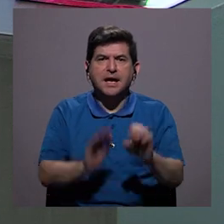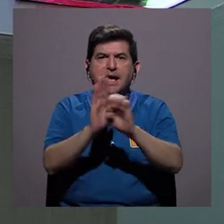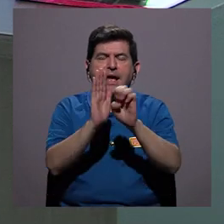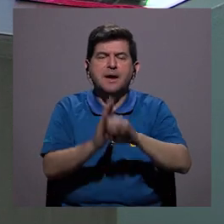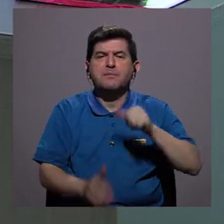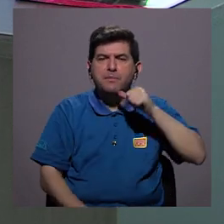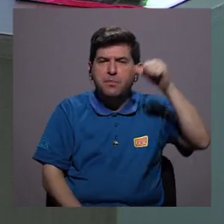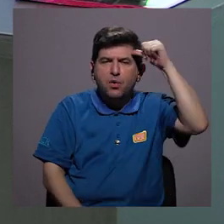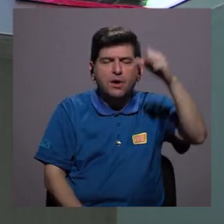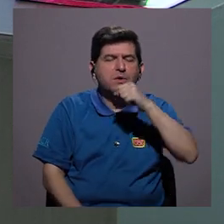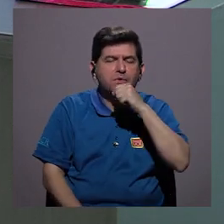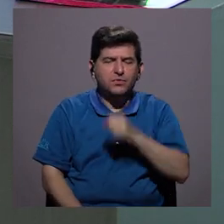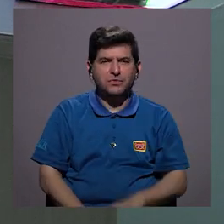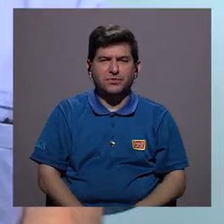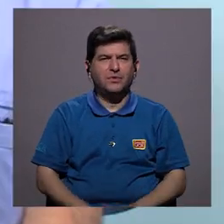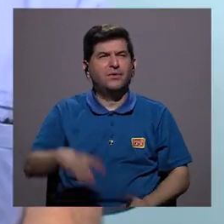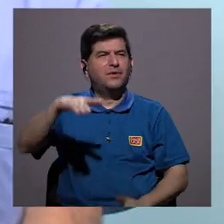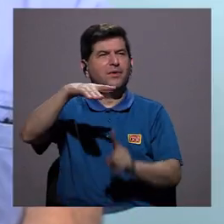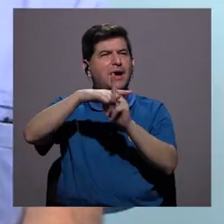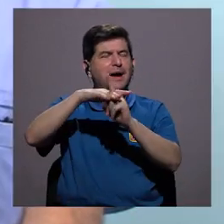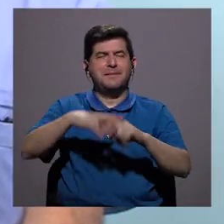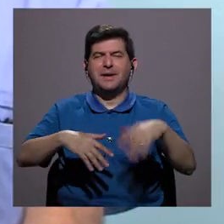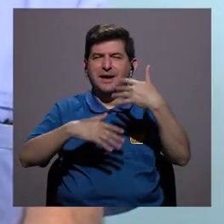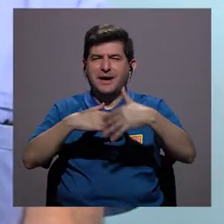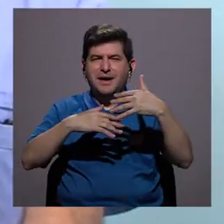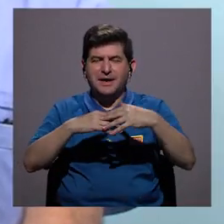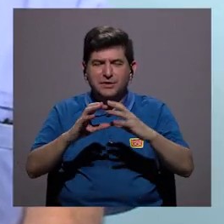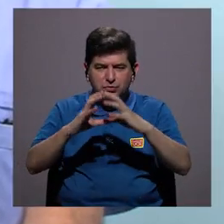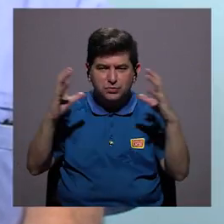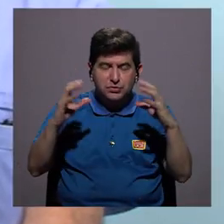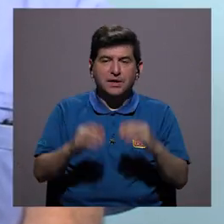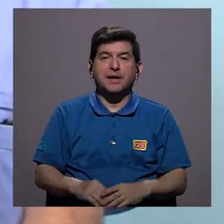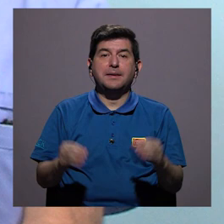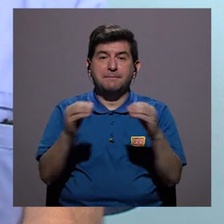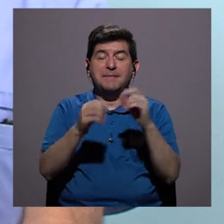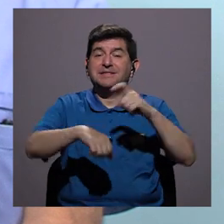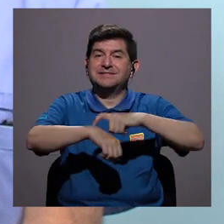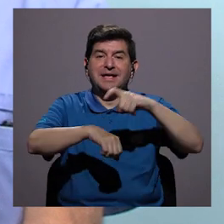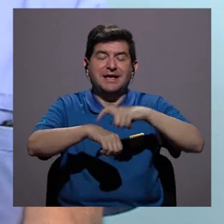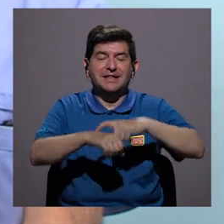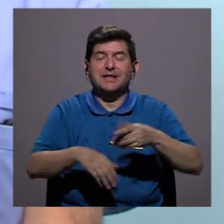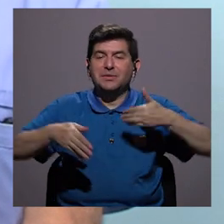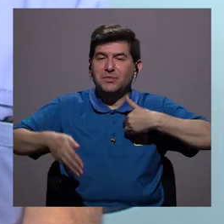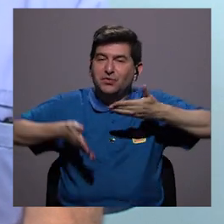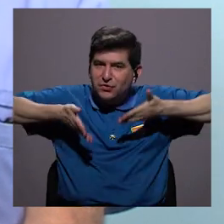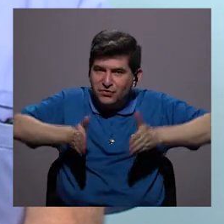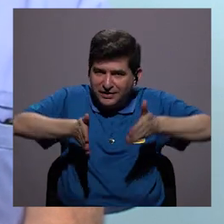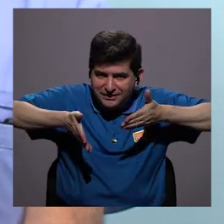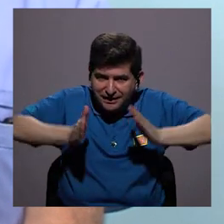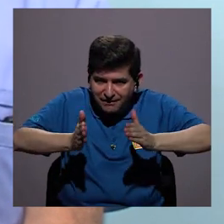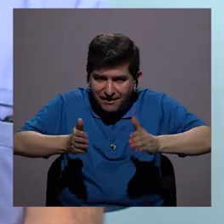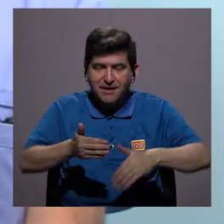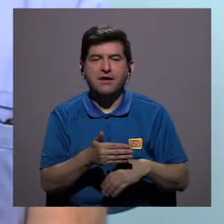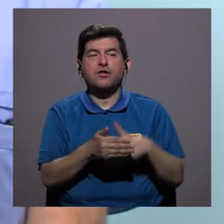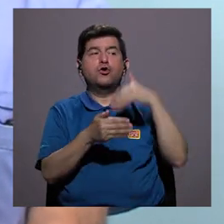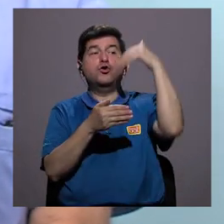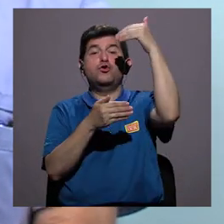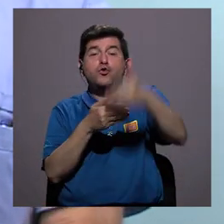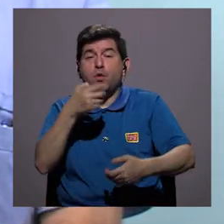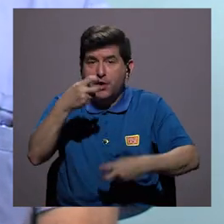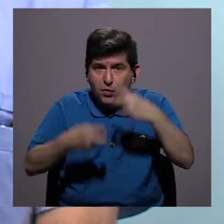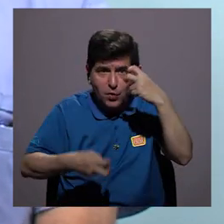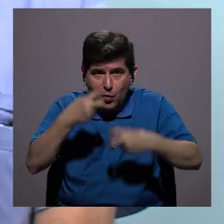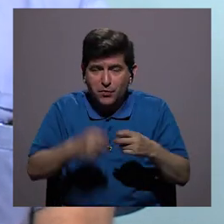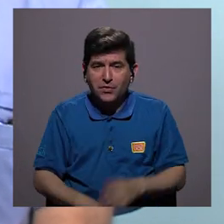adulto mayor. La aparición de varices se acelera en la etapa de reproductiva. Uh-huh. Luego,